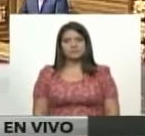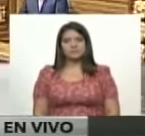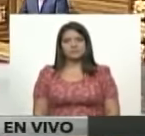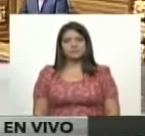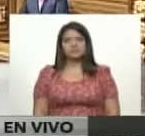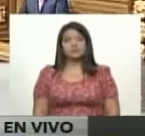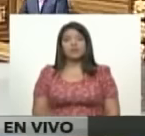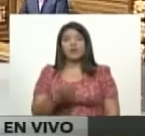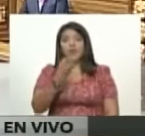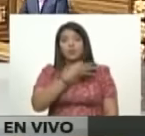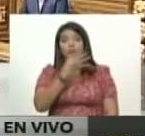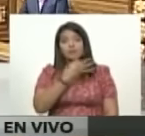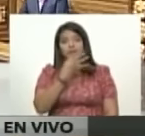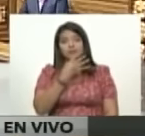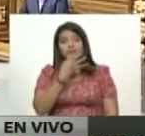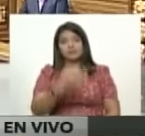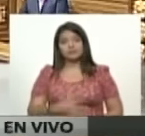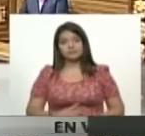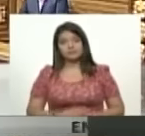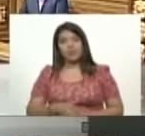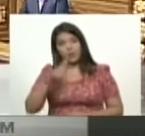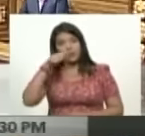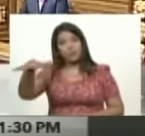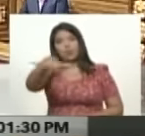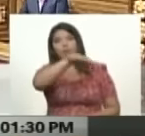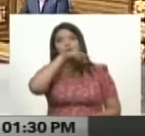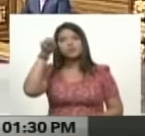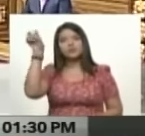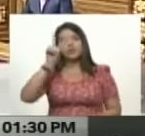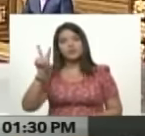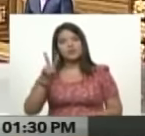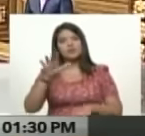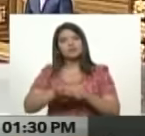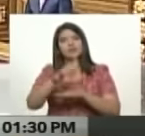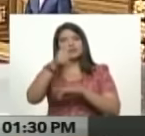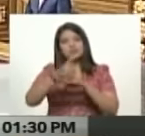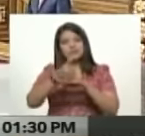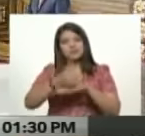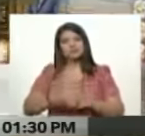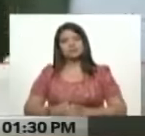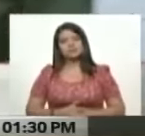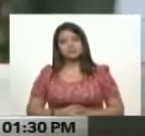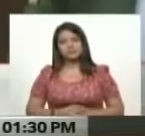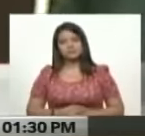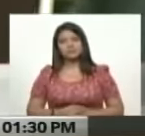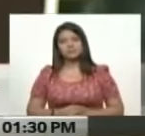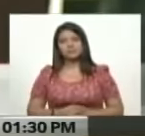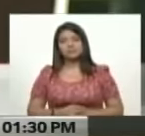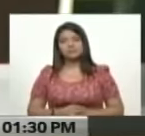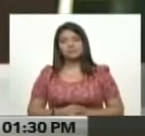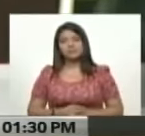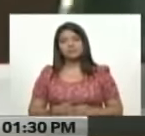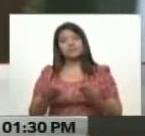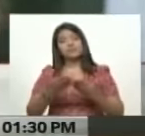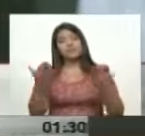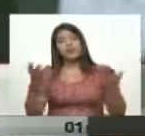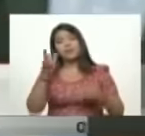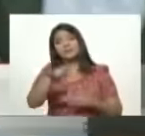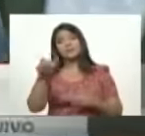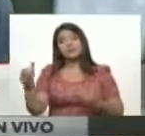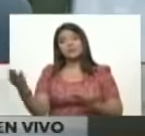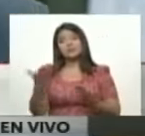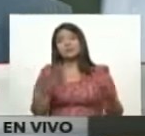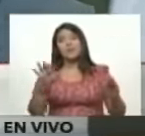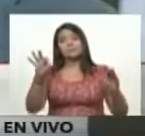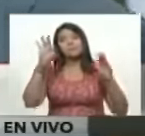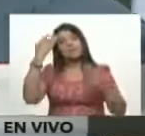Muy buenas tardes, pueblo de Venezuela, directiva. A todos nuestros invitados especiales, debo